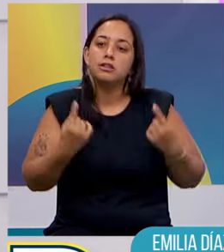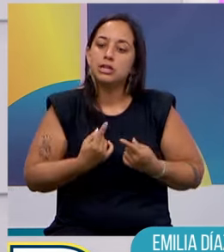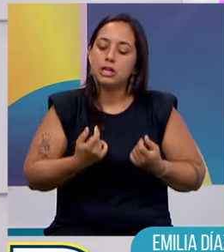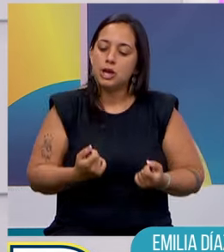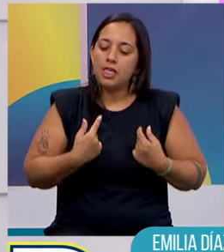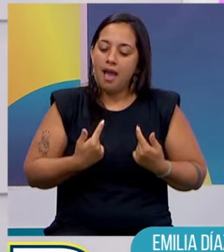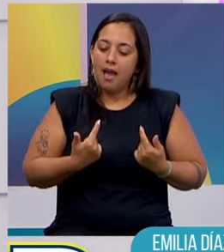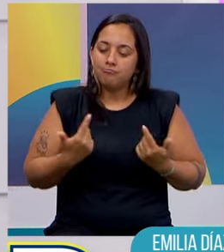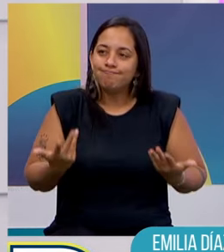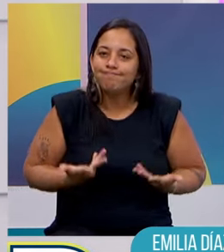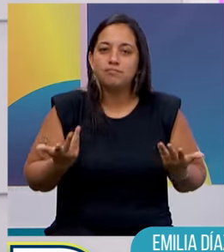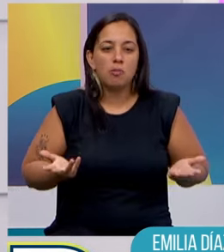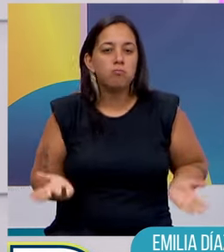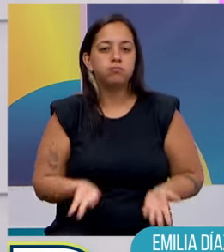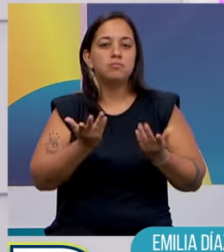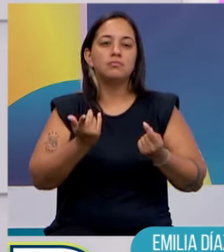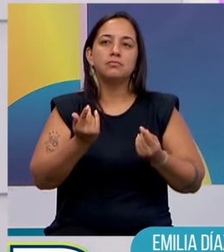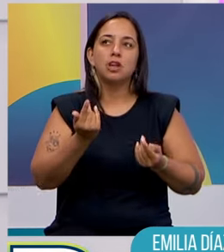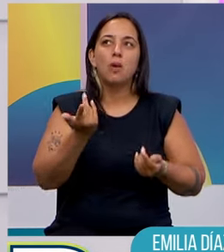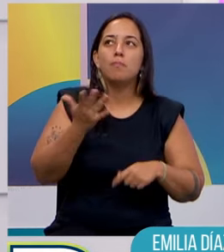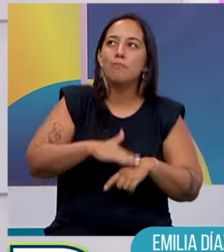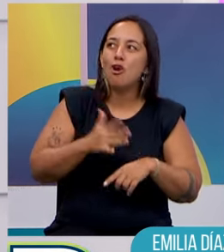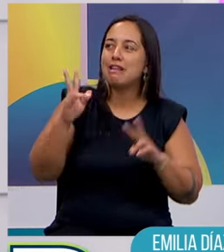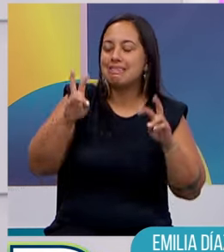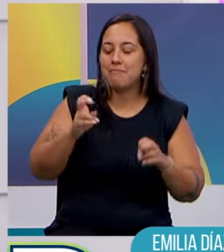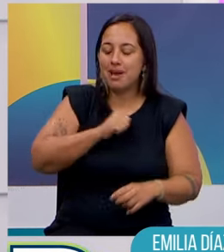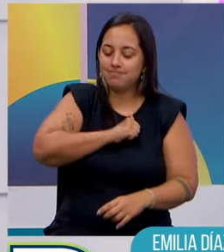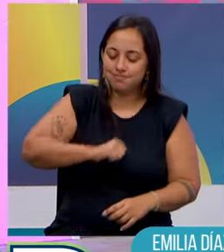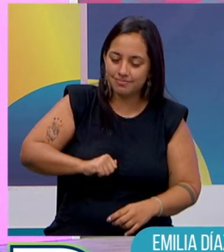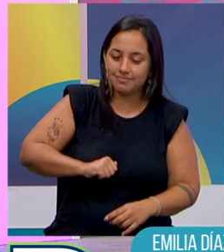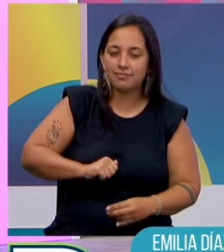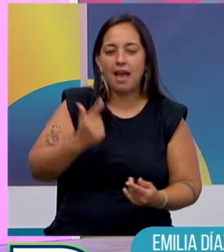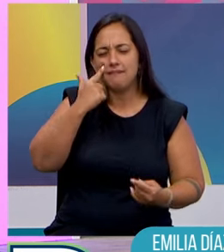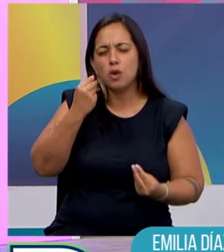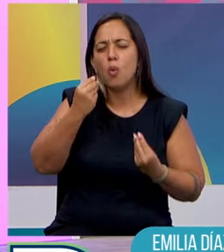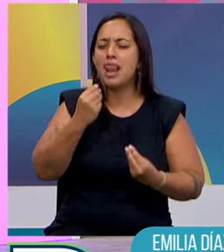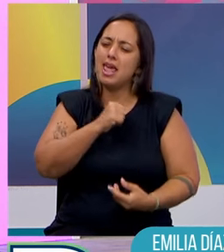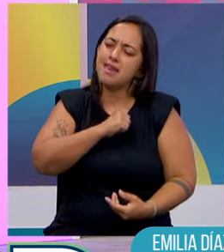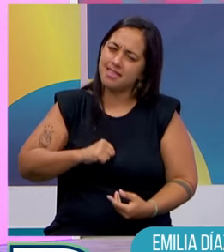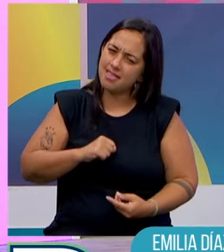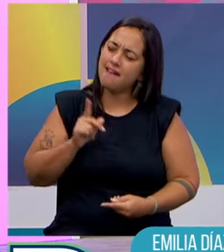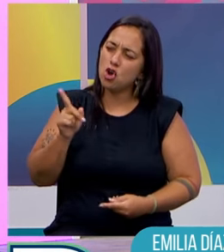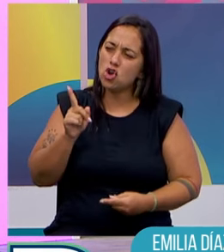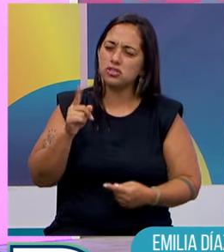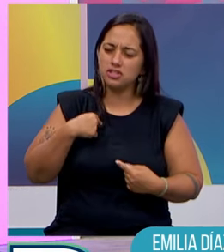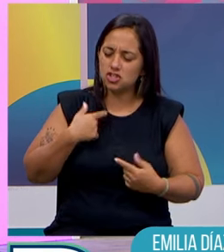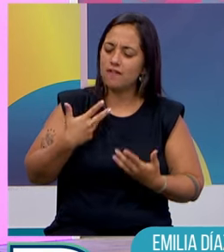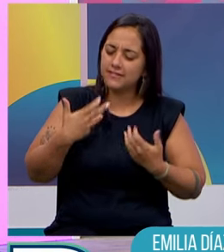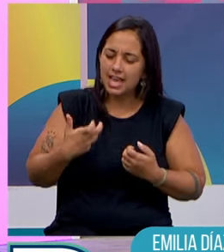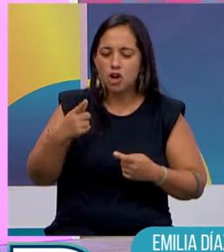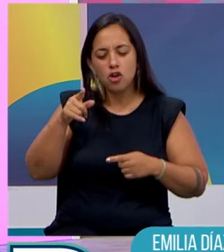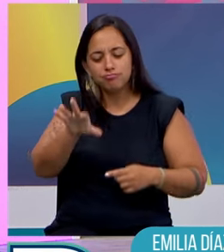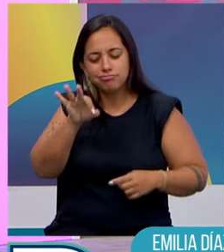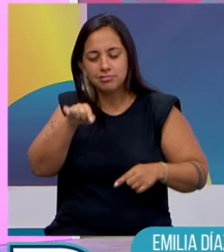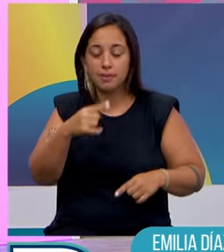veces heridas que tenemos. ¿Y qué te impulsó? ¿Cuál fue la herida que dijiste, quiero ir por este lado? Mira, la